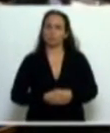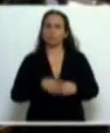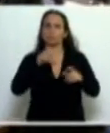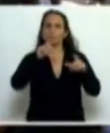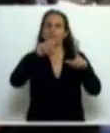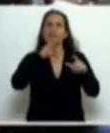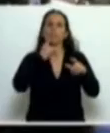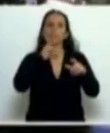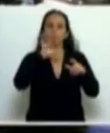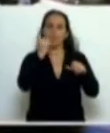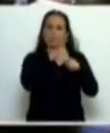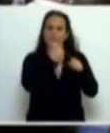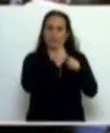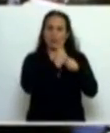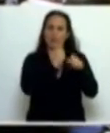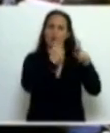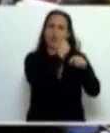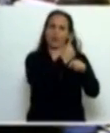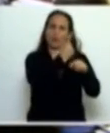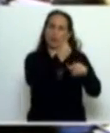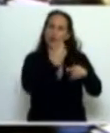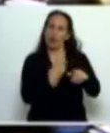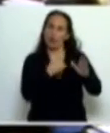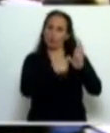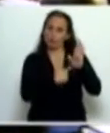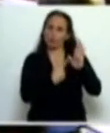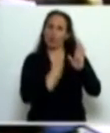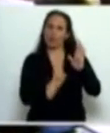Capítulo primero, artículo del 1 al 4.